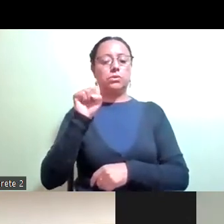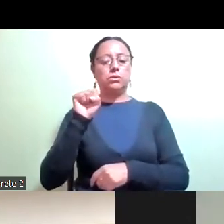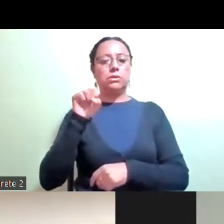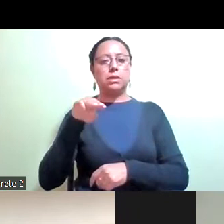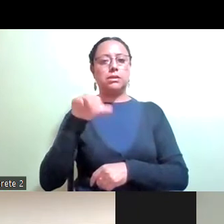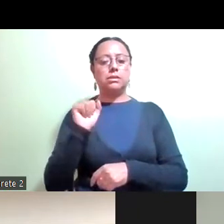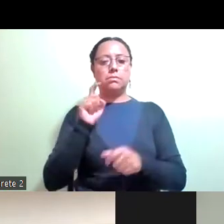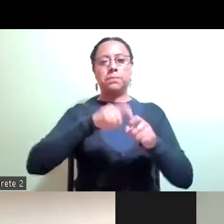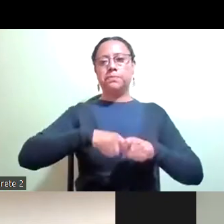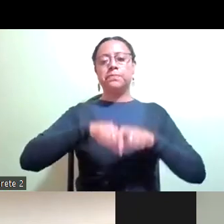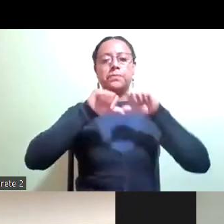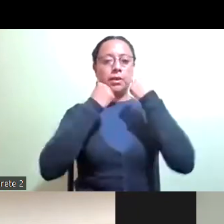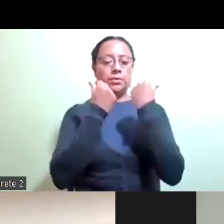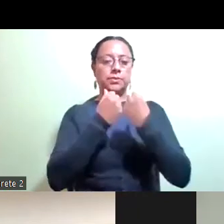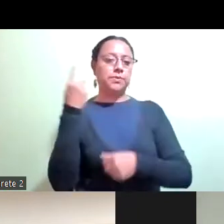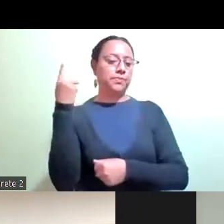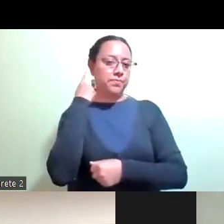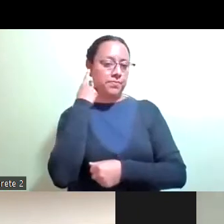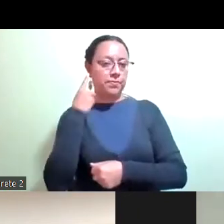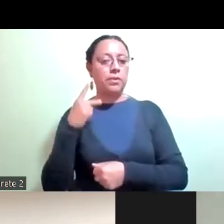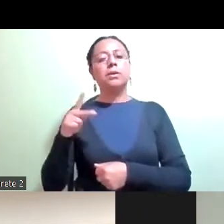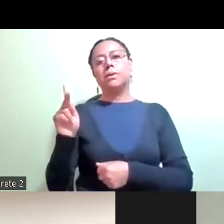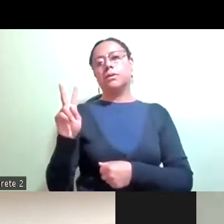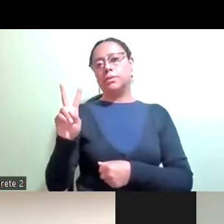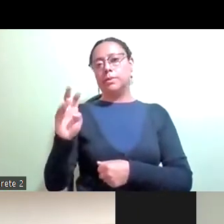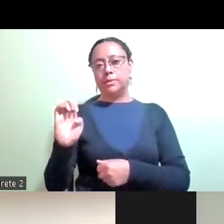diputada o diputado desea hacer uso de la palabra?